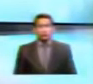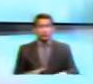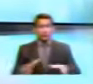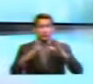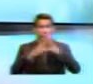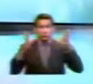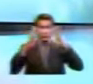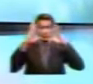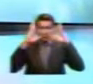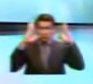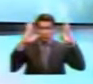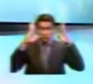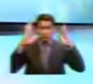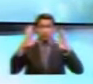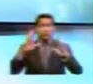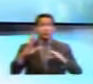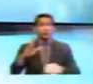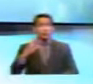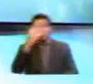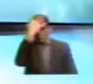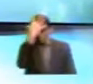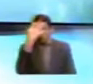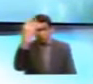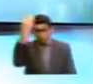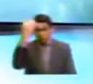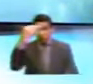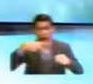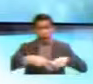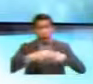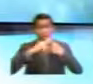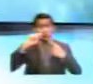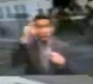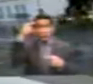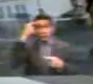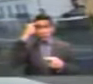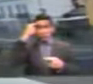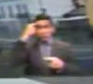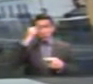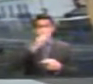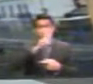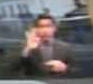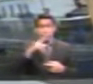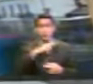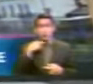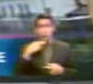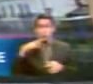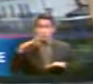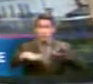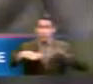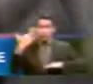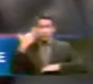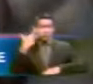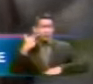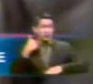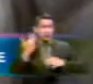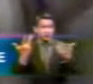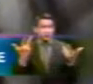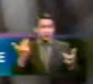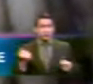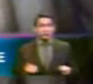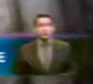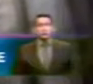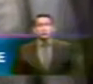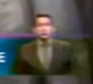mucha atención, se adelanta la posesión del presidente Daniel Noboa. El 29 de noviembre sería la fecha tentativa para que asuma el